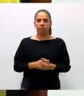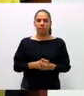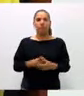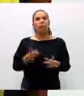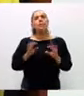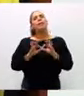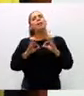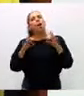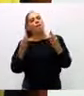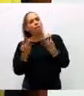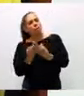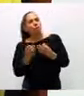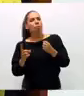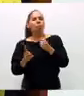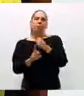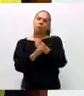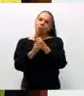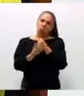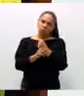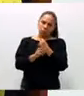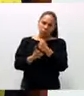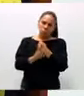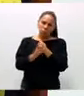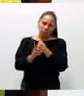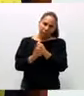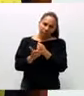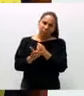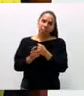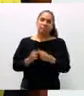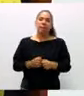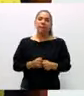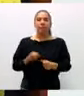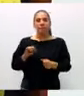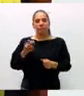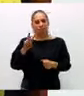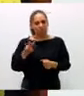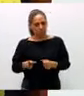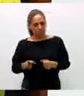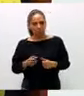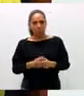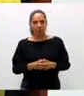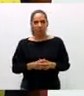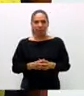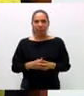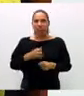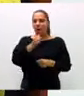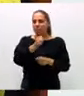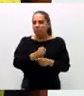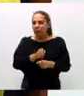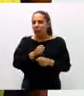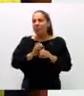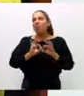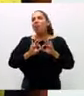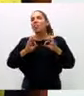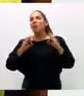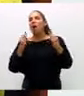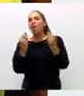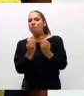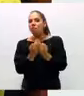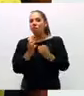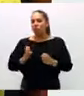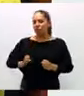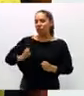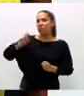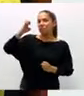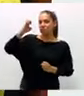dinámica del conflicto, por supuesto que influyen también las prácticas de crianza, la